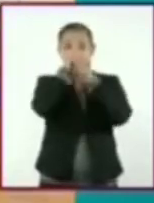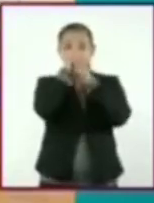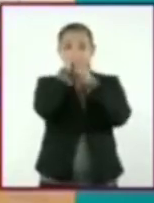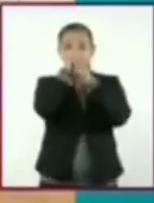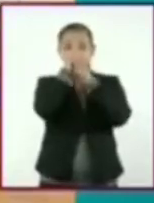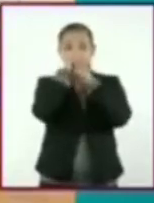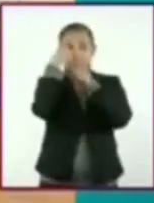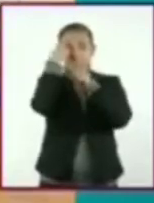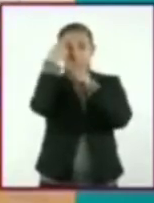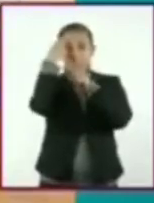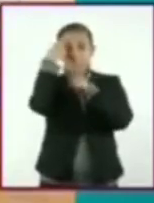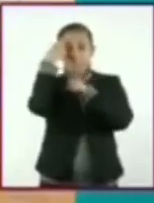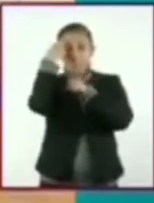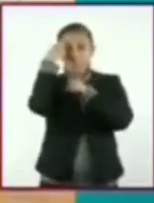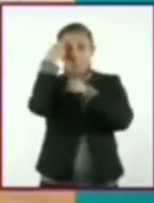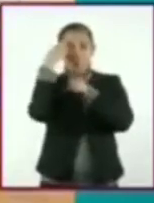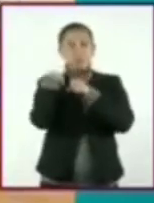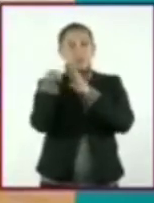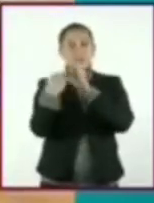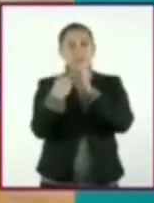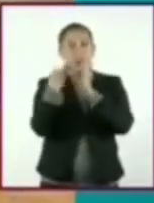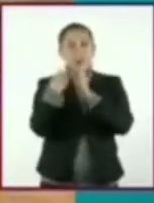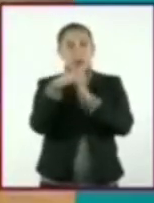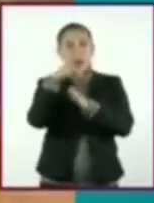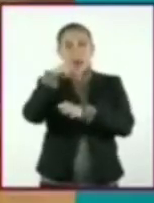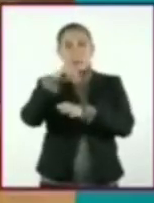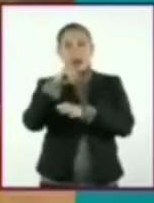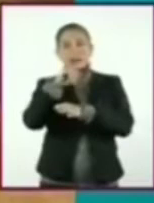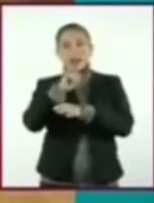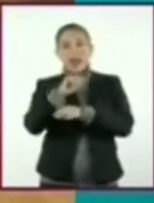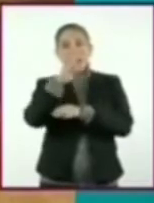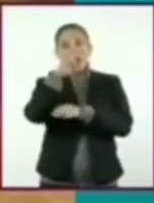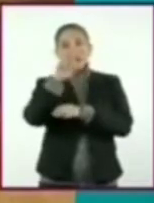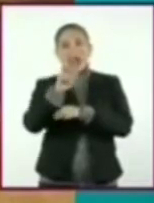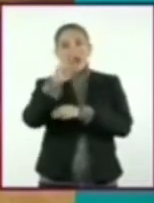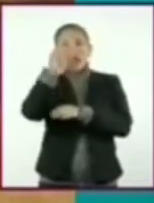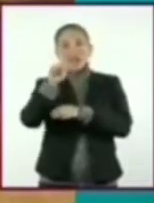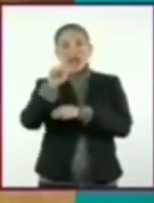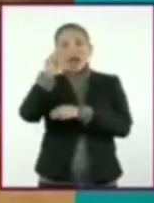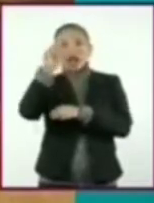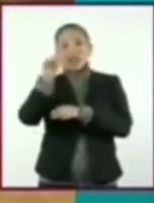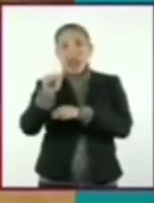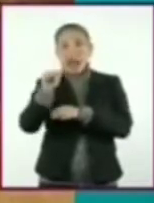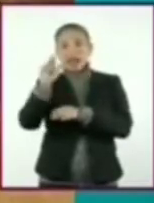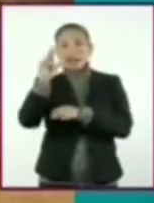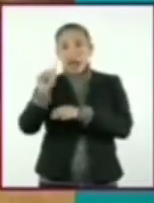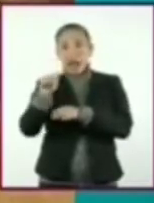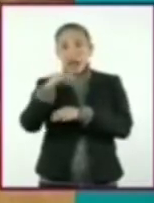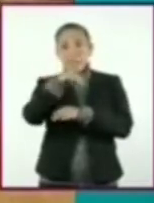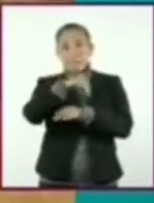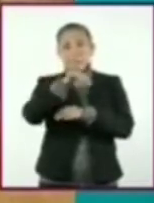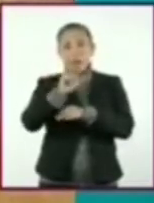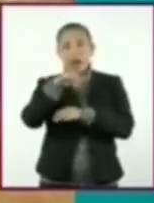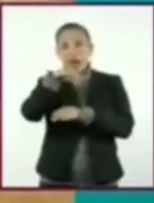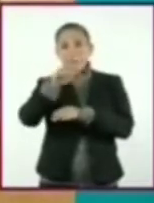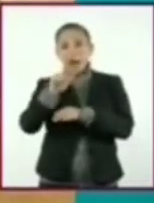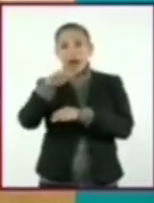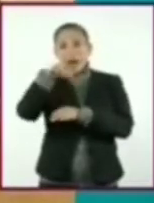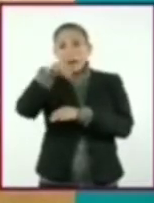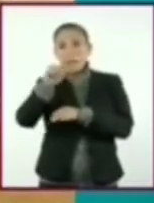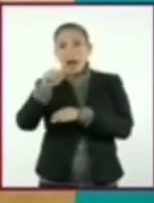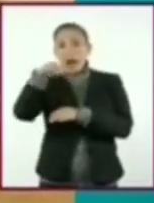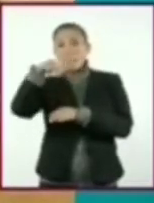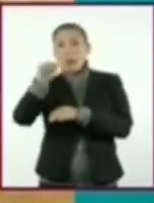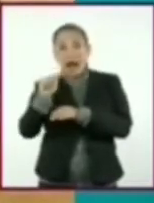y mentalmente repites el mantra ra, ra, ra, ra, ma, ma, ma,